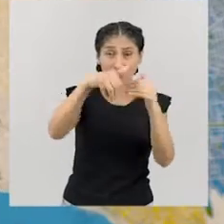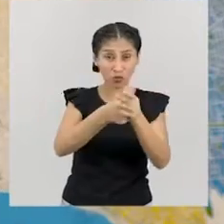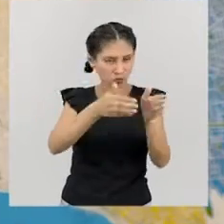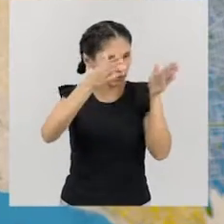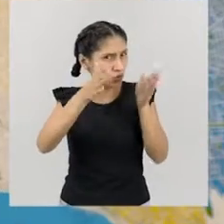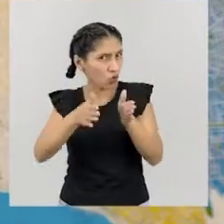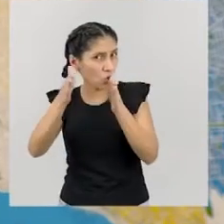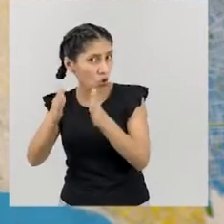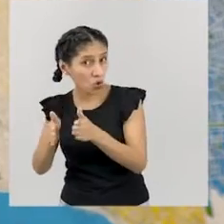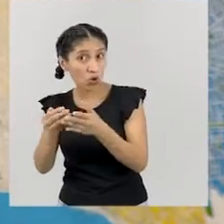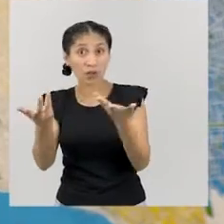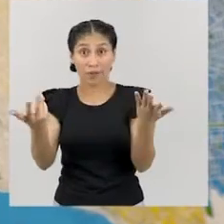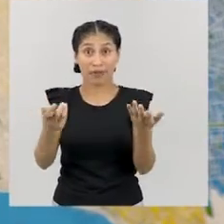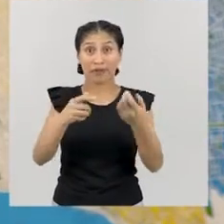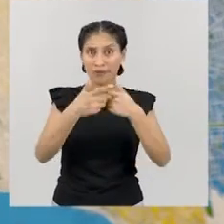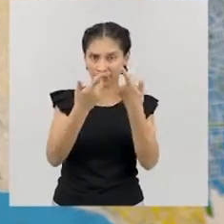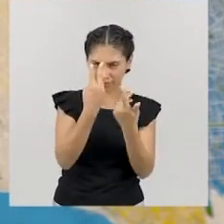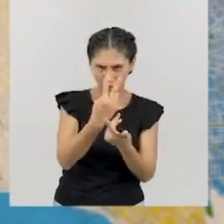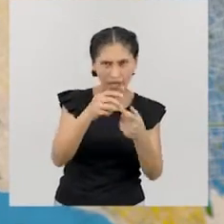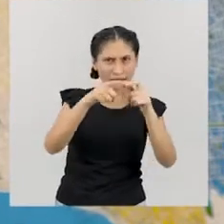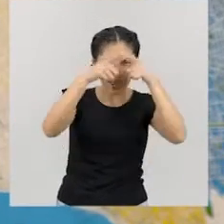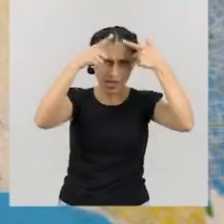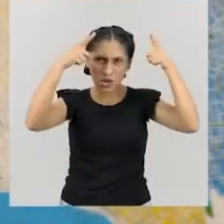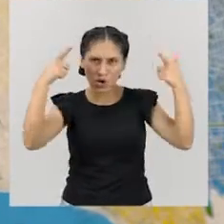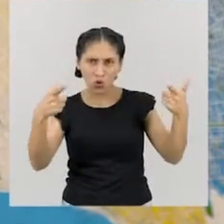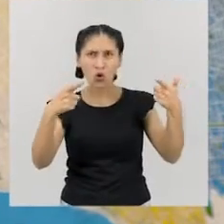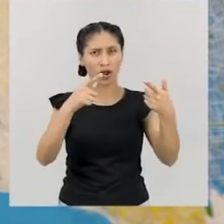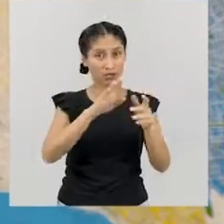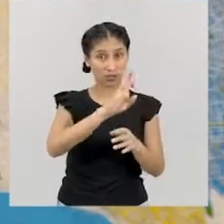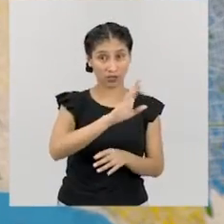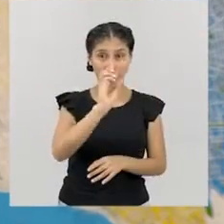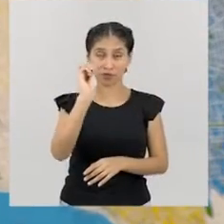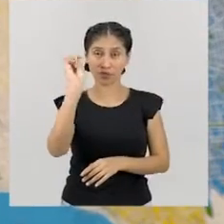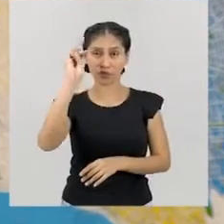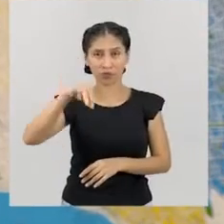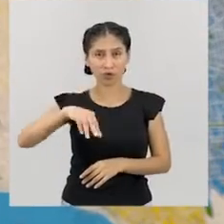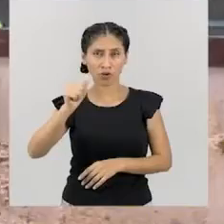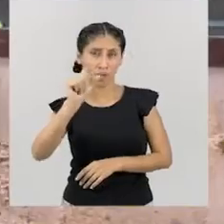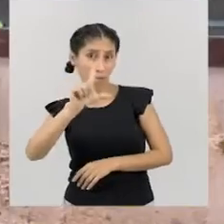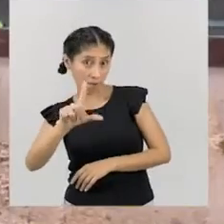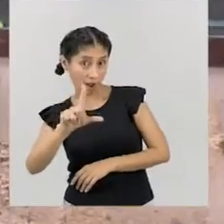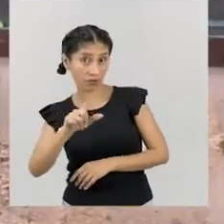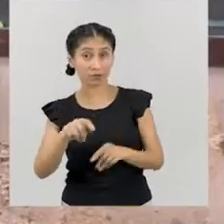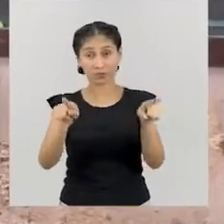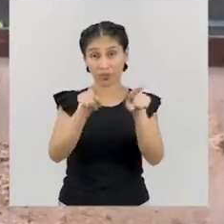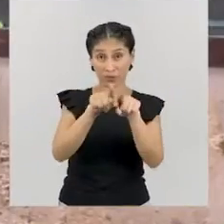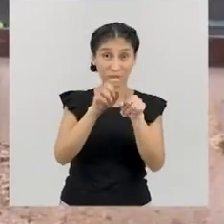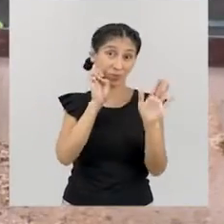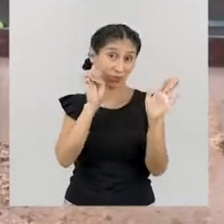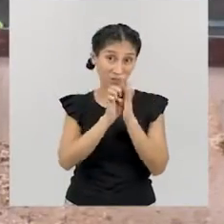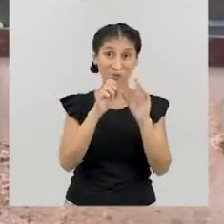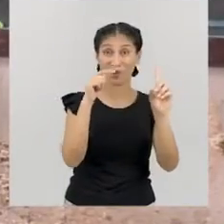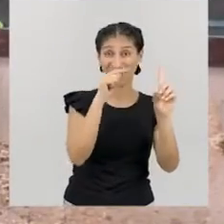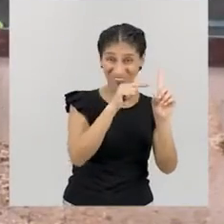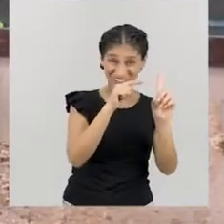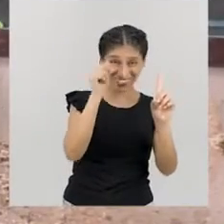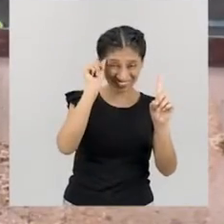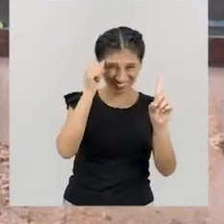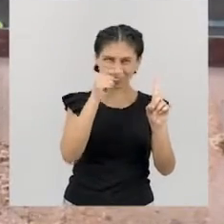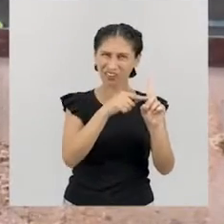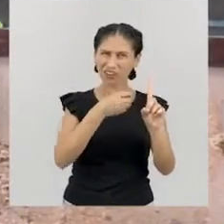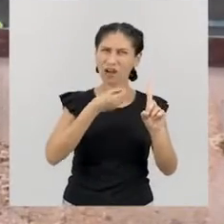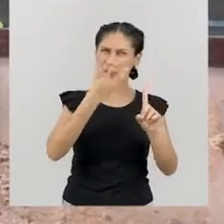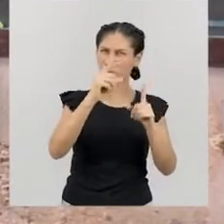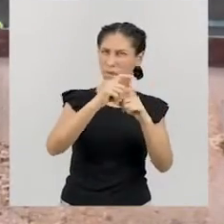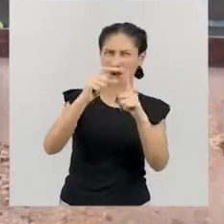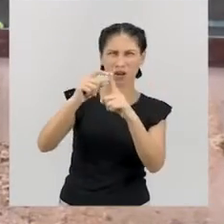cuidado en el uso del lenguaje formal y el significado que le damos a las palabras. Como el ejemplo que nos puso Amaru al principio, porque yo